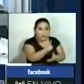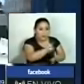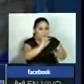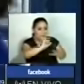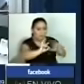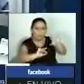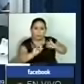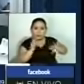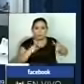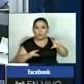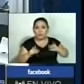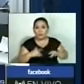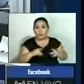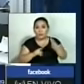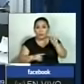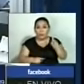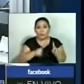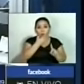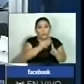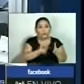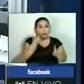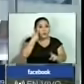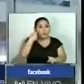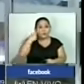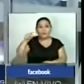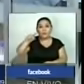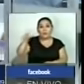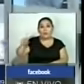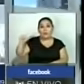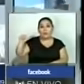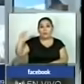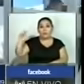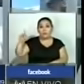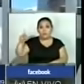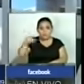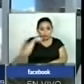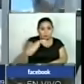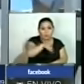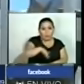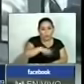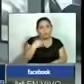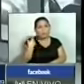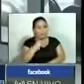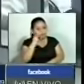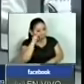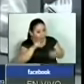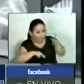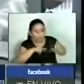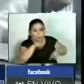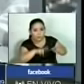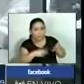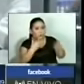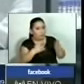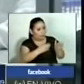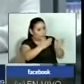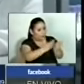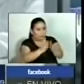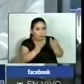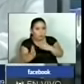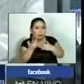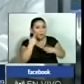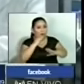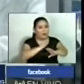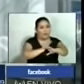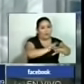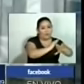contagiadas de COVID-19 y uno de ellos es en Gualanzacapa, en donde hoy las autoridades constataron que se están tomando todos los protocolos para